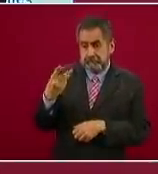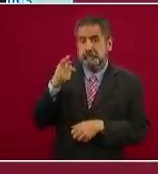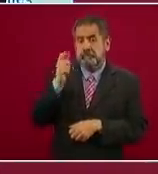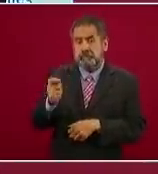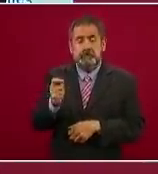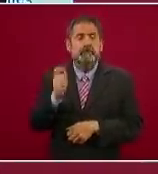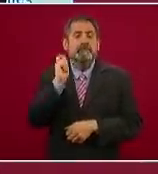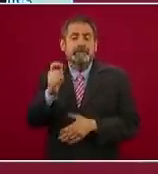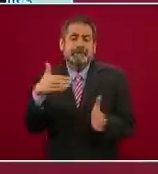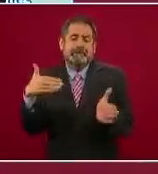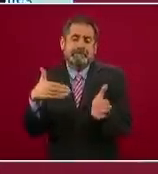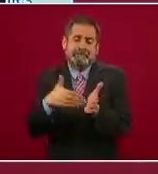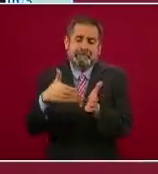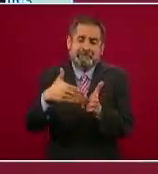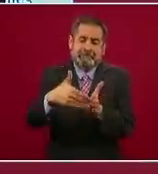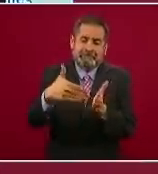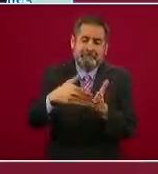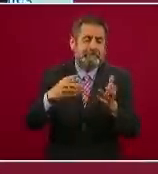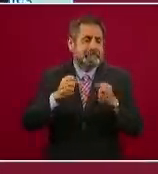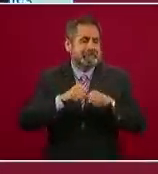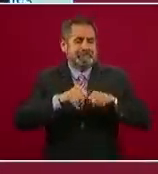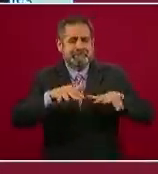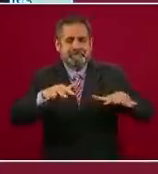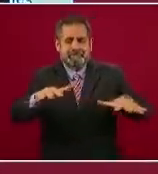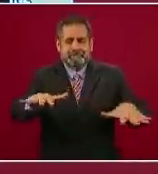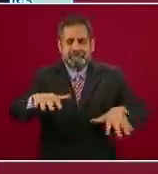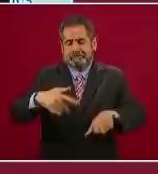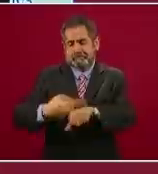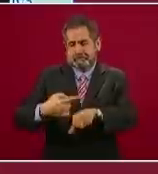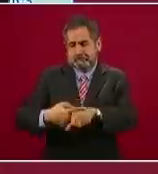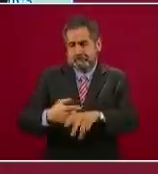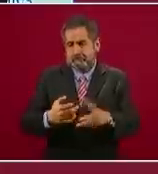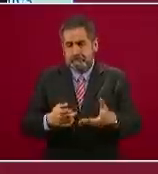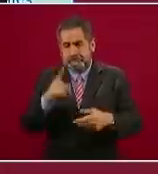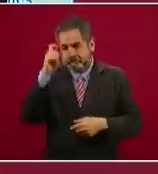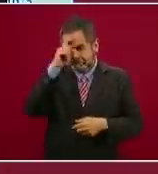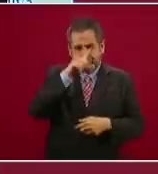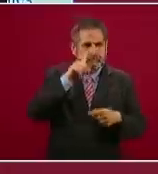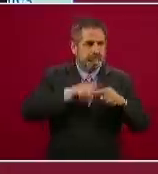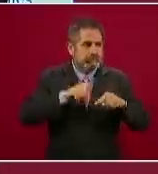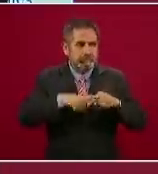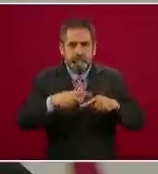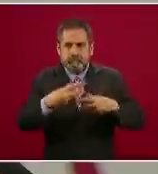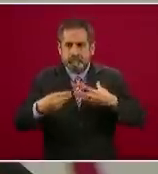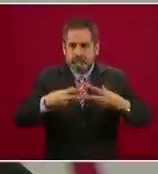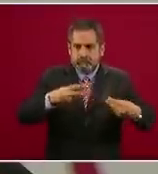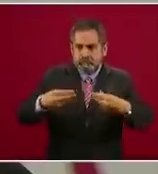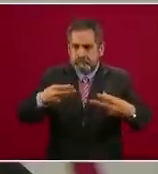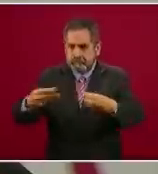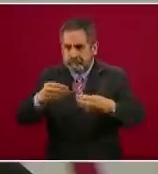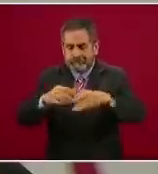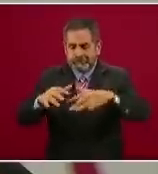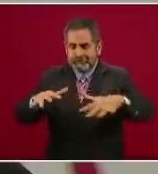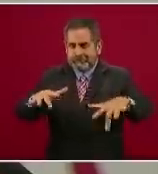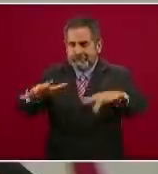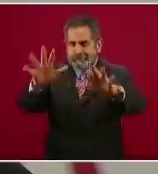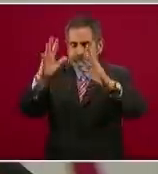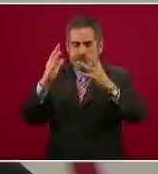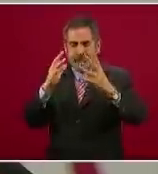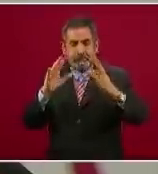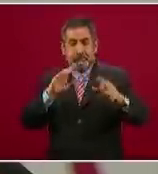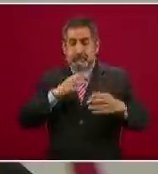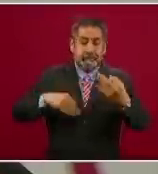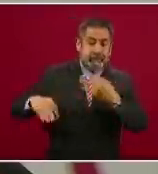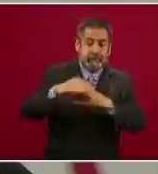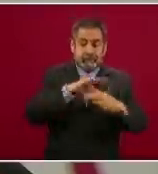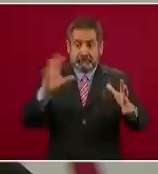por miles. Evidentemente se vuelve mucho más difícil el poder rastrear a todos los contactos y ponerlos en aislamiento